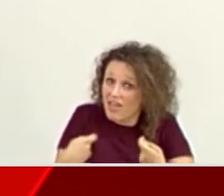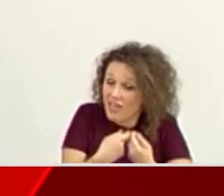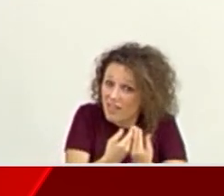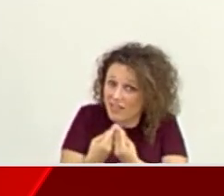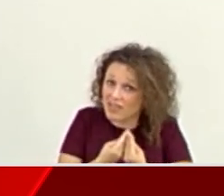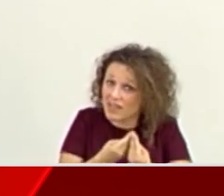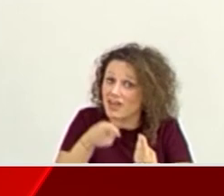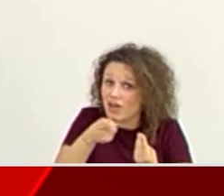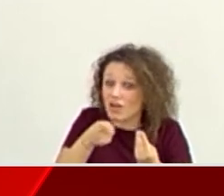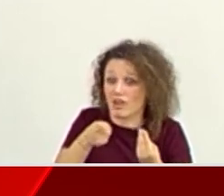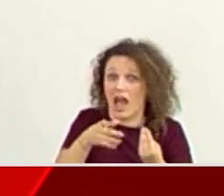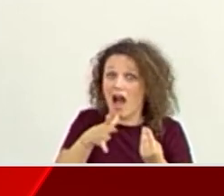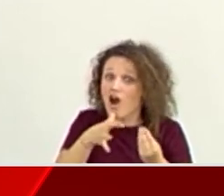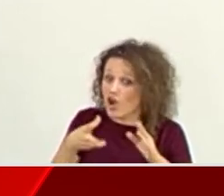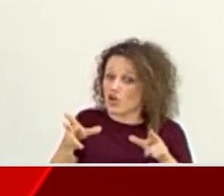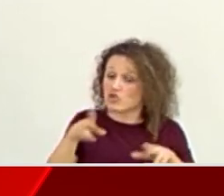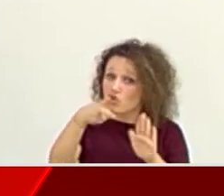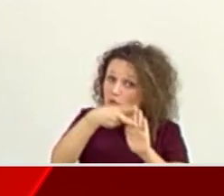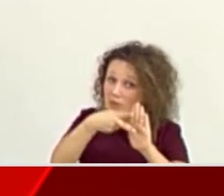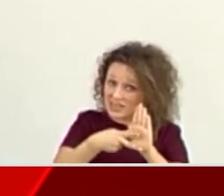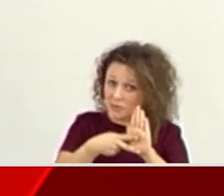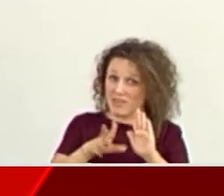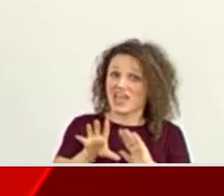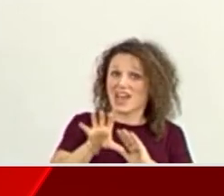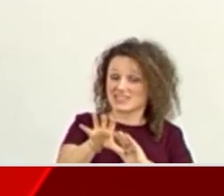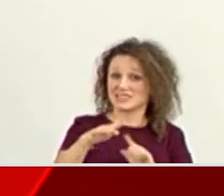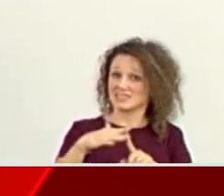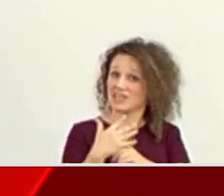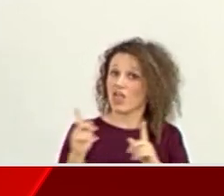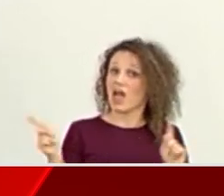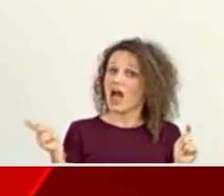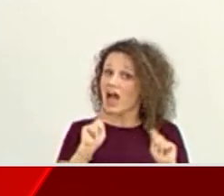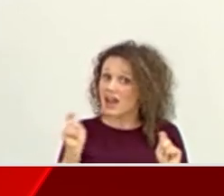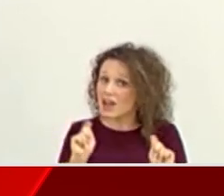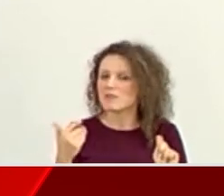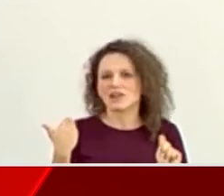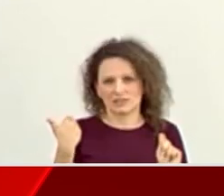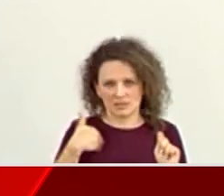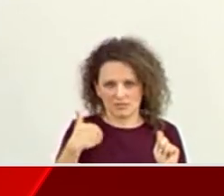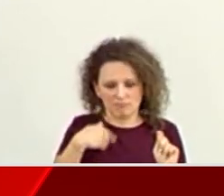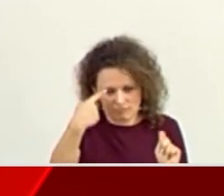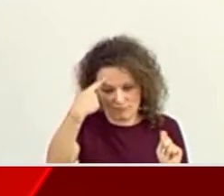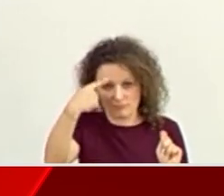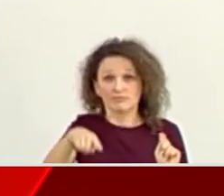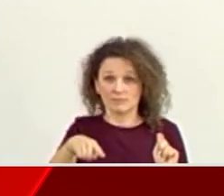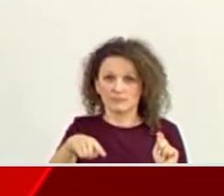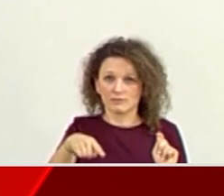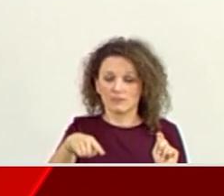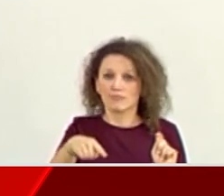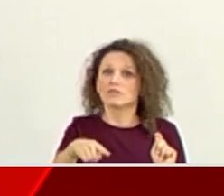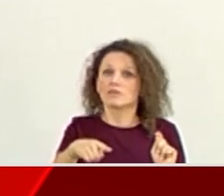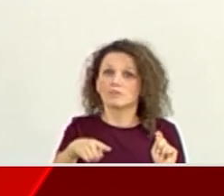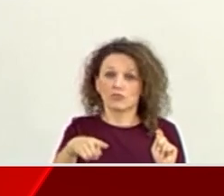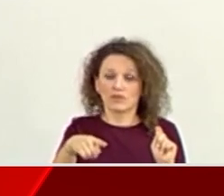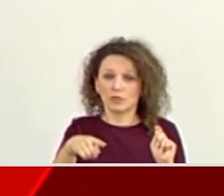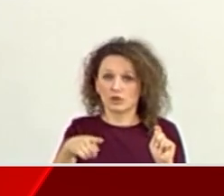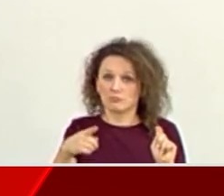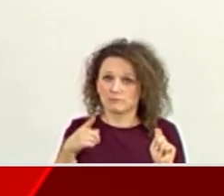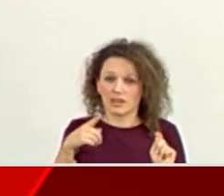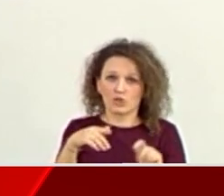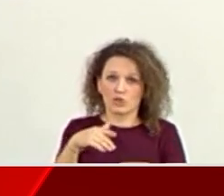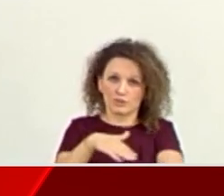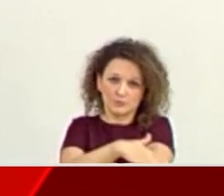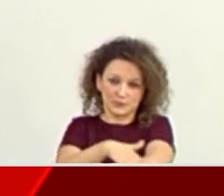con organizaciones terroristas. Y la policía no mueve un dedo mientras se producen estas agresiones. Y aquí me vas